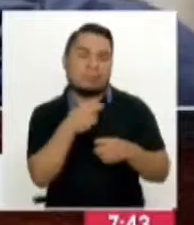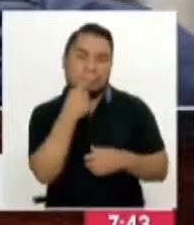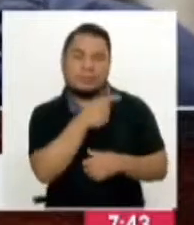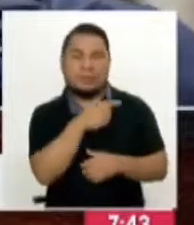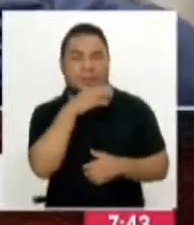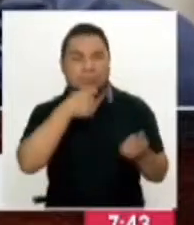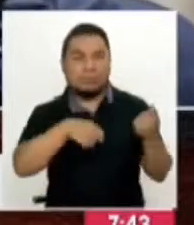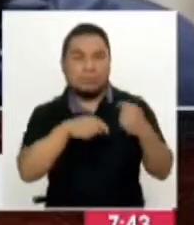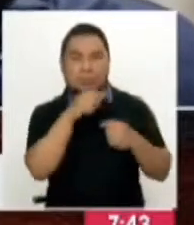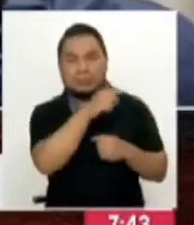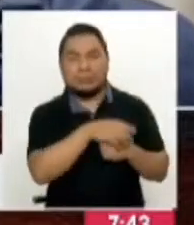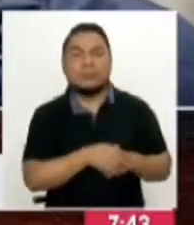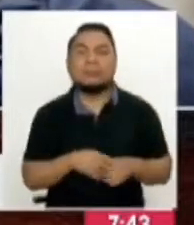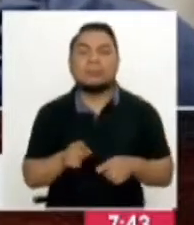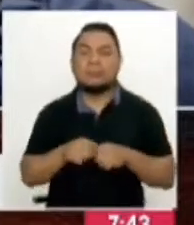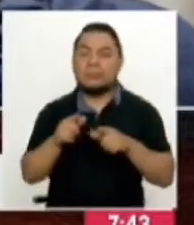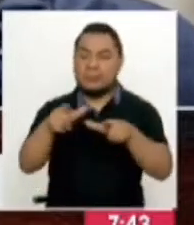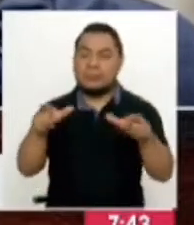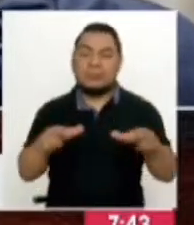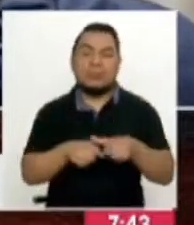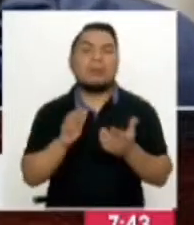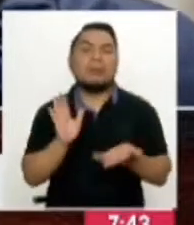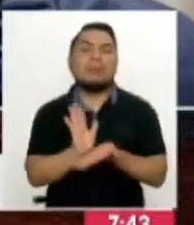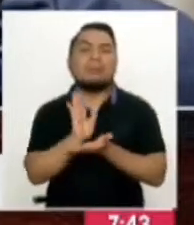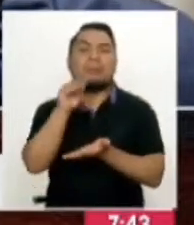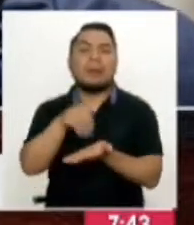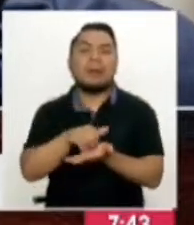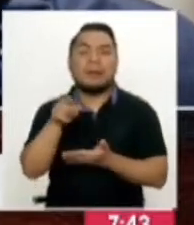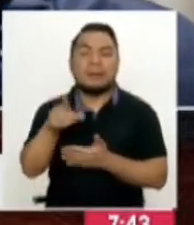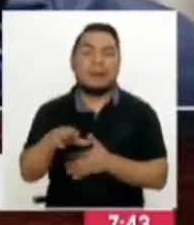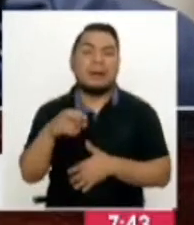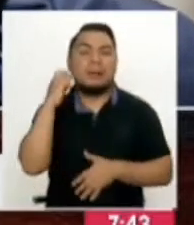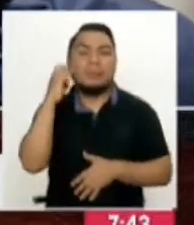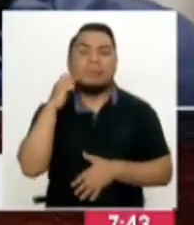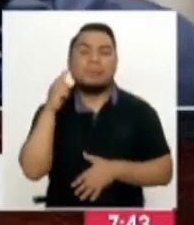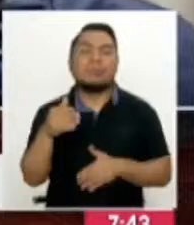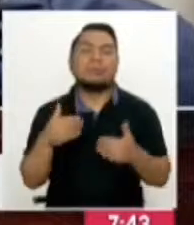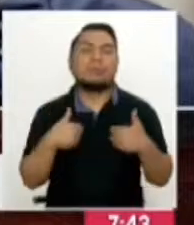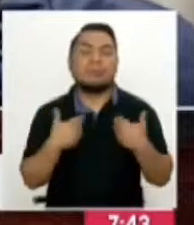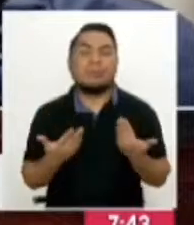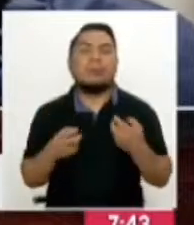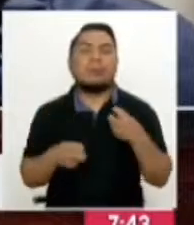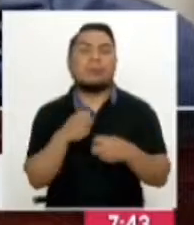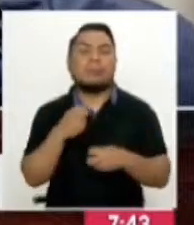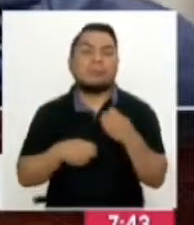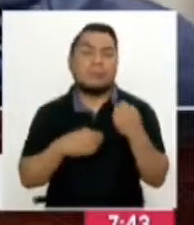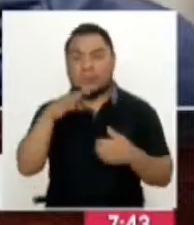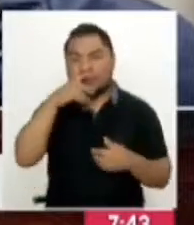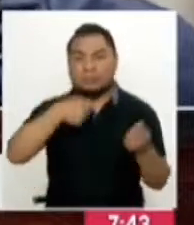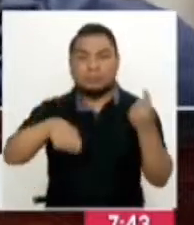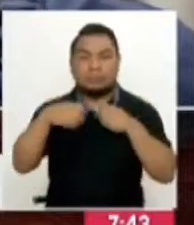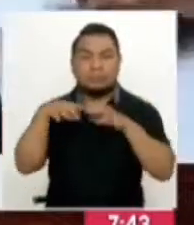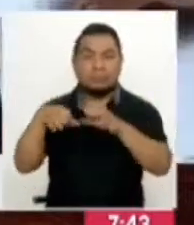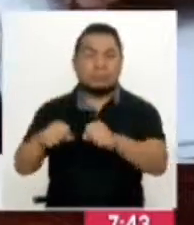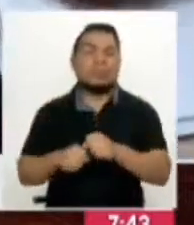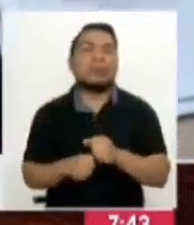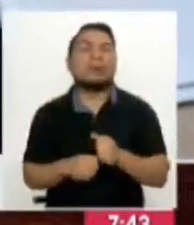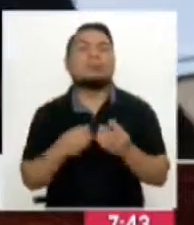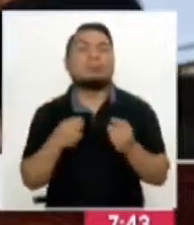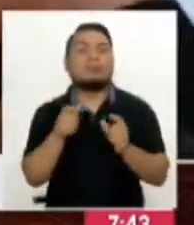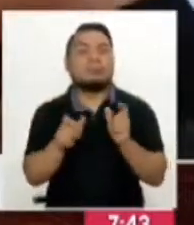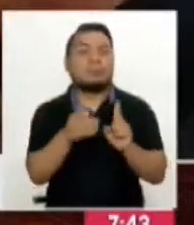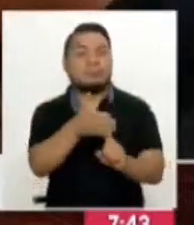del narcotráfico. En la zona de Madre de Dios y Puno tenemos problemas de narcotráfico, contrabando, trata de